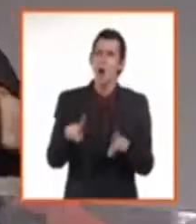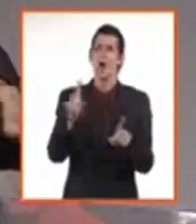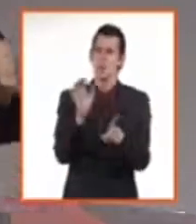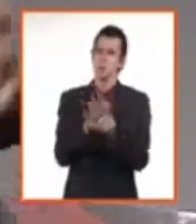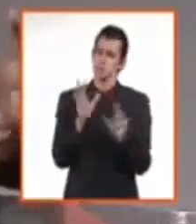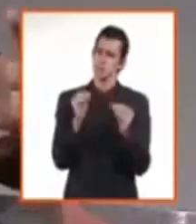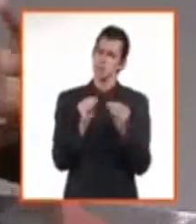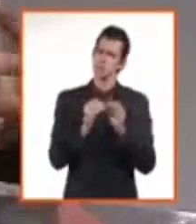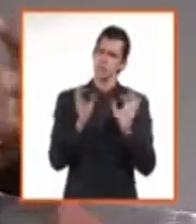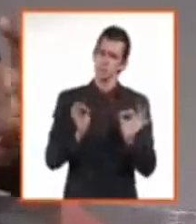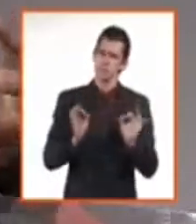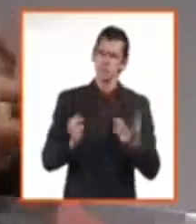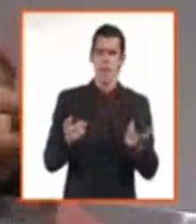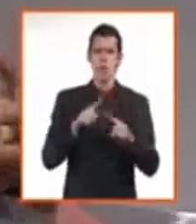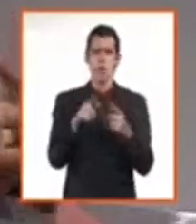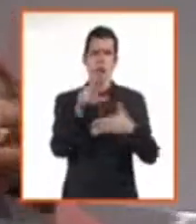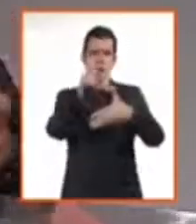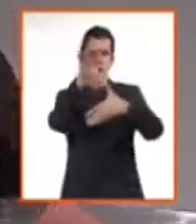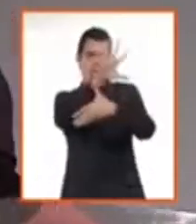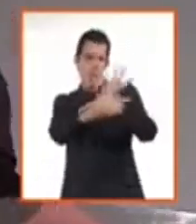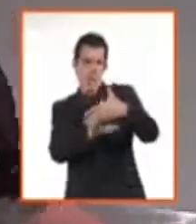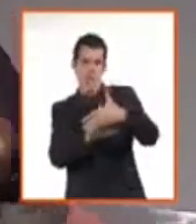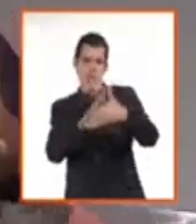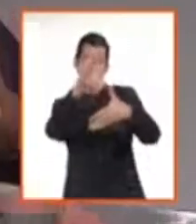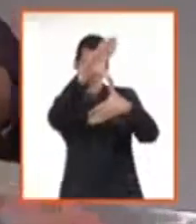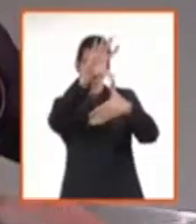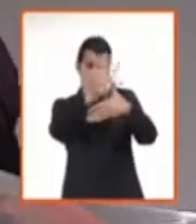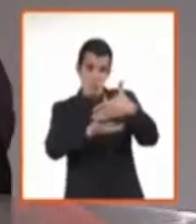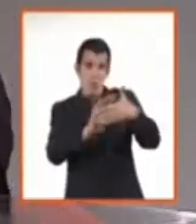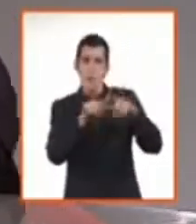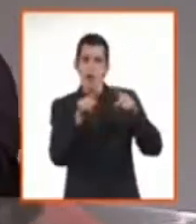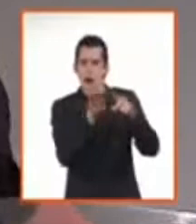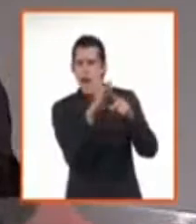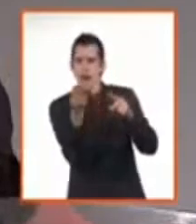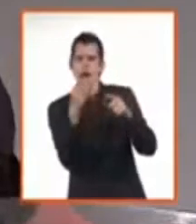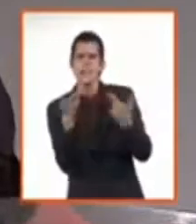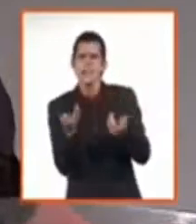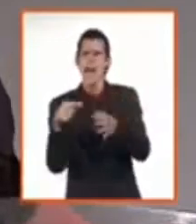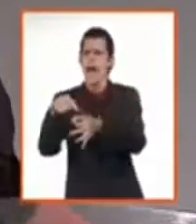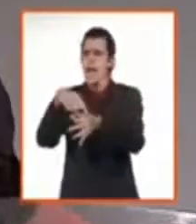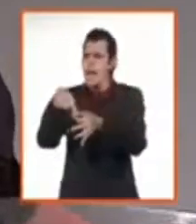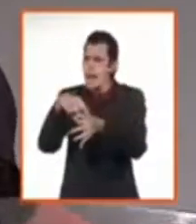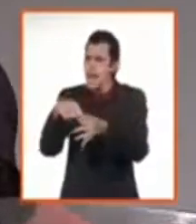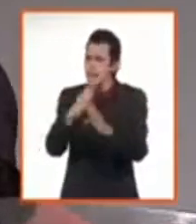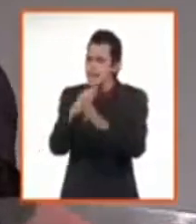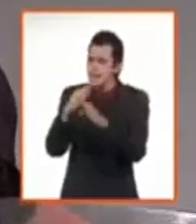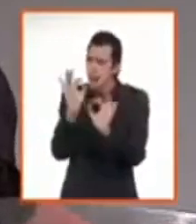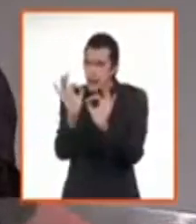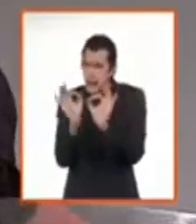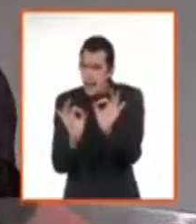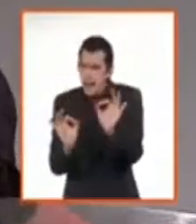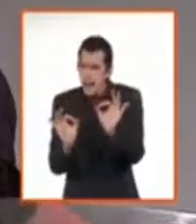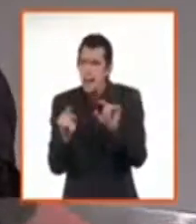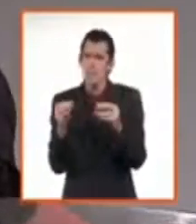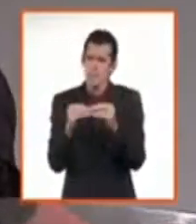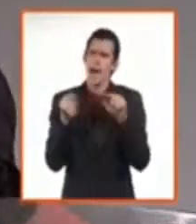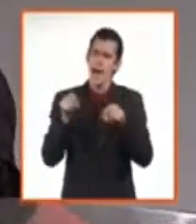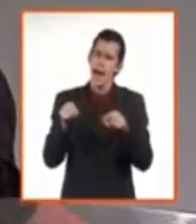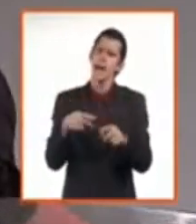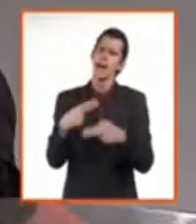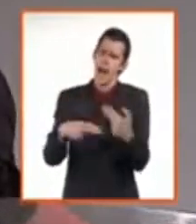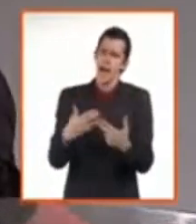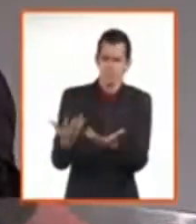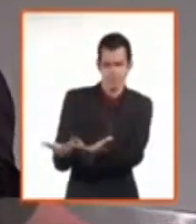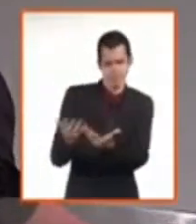progresistas que dentro de esos es un mecanismo de integración bueno incluyeron al caribe yo creo que ha sido extremadamente